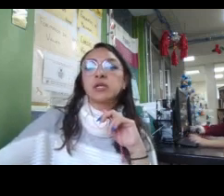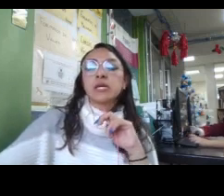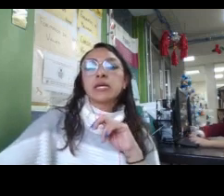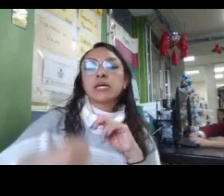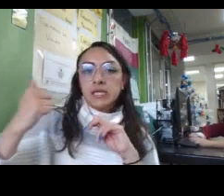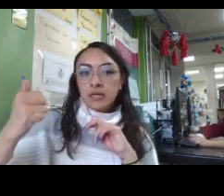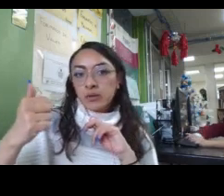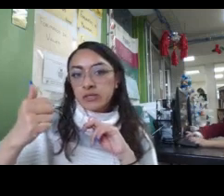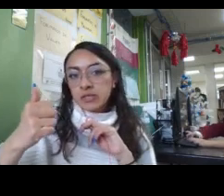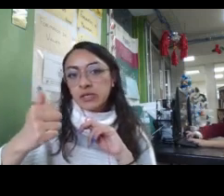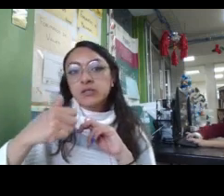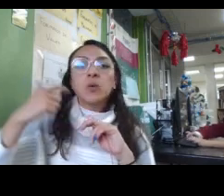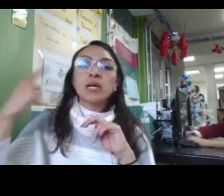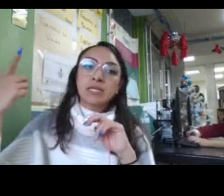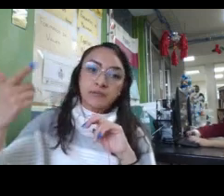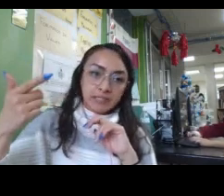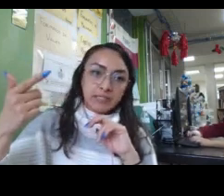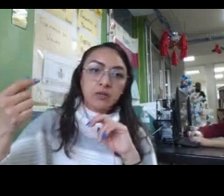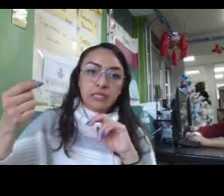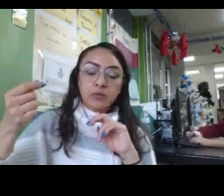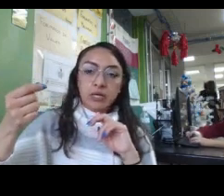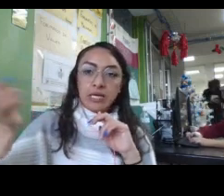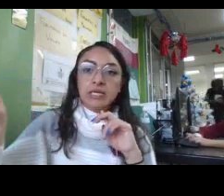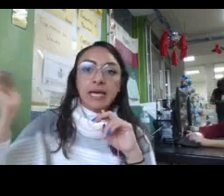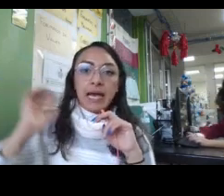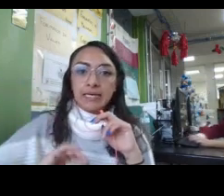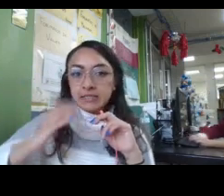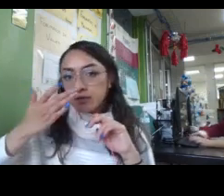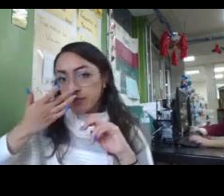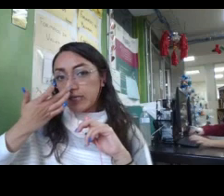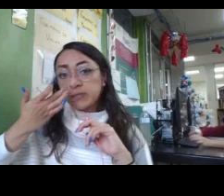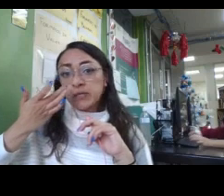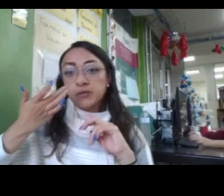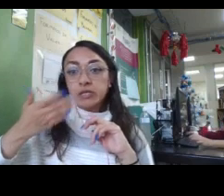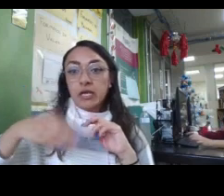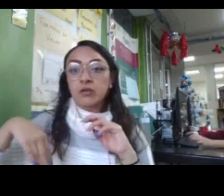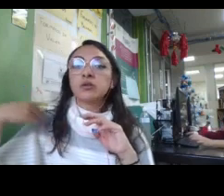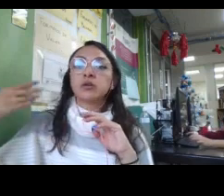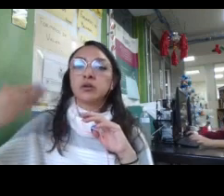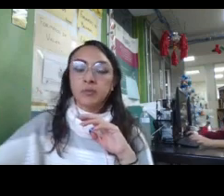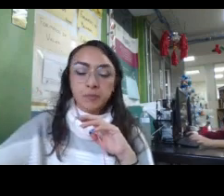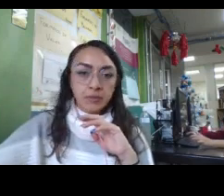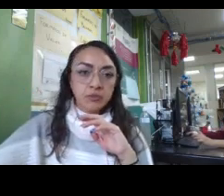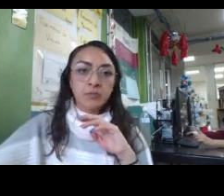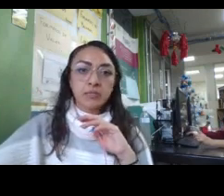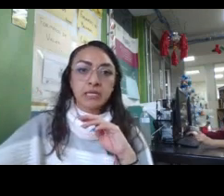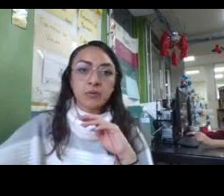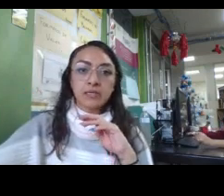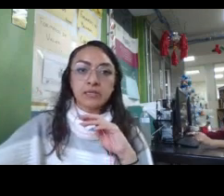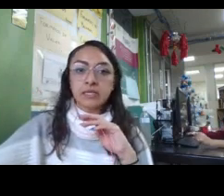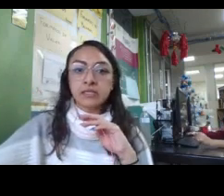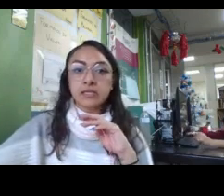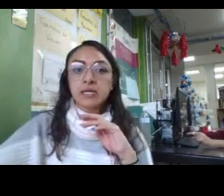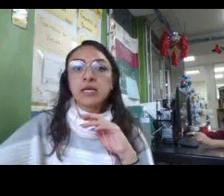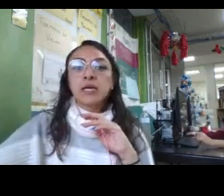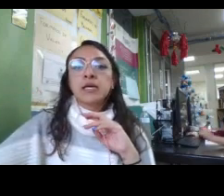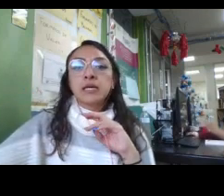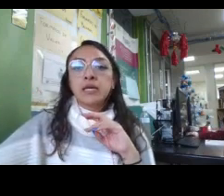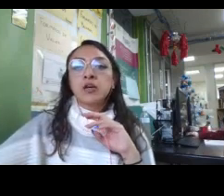revisamos. ¿Qué es la lengua de señas? ¿Cuál es la diferencia con la lengua oral? ¿A qué se refiere español signado? ¿Cómo podemos aprender lengua de